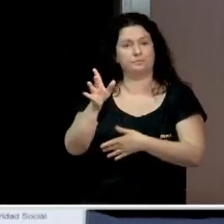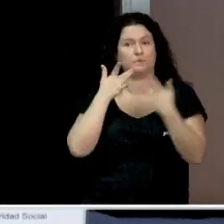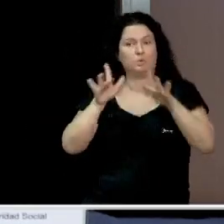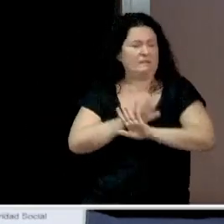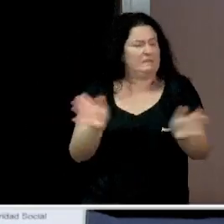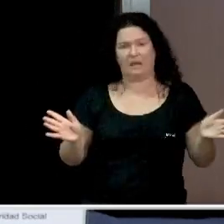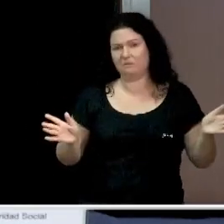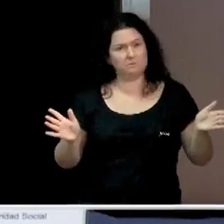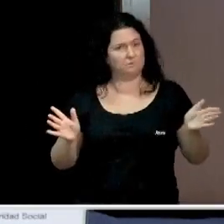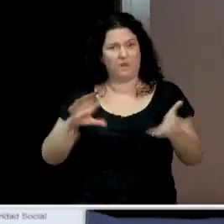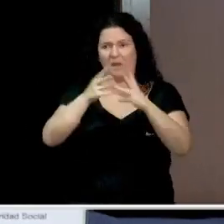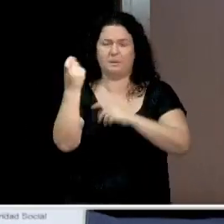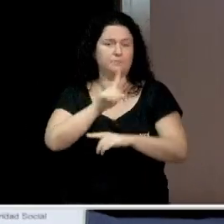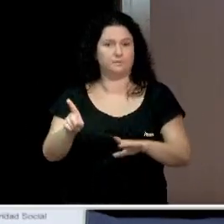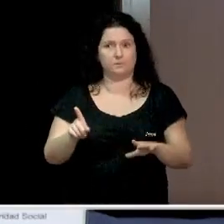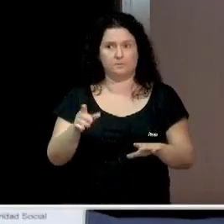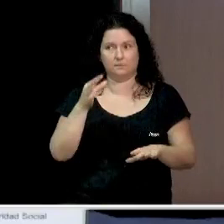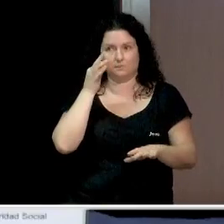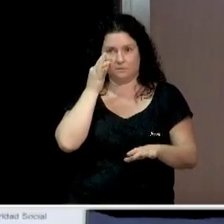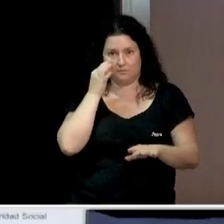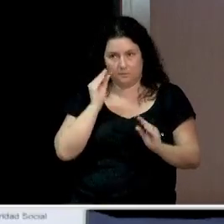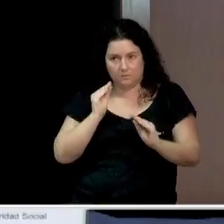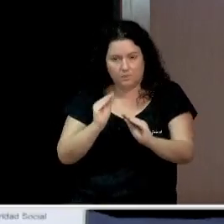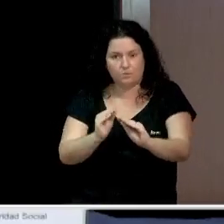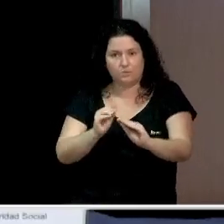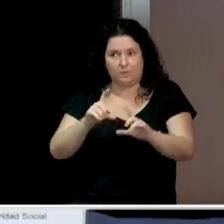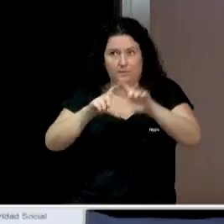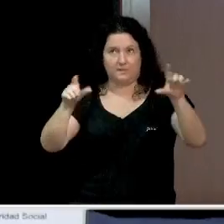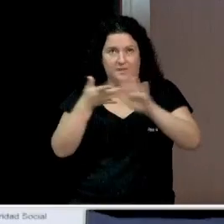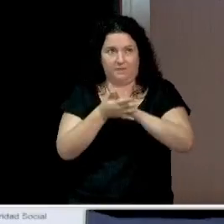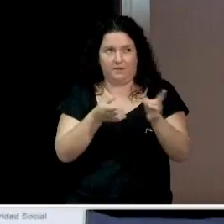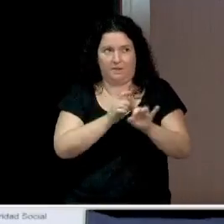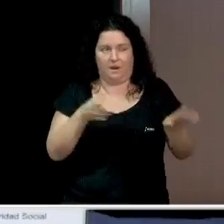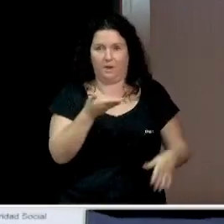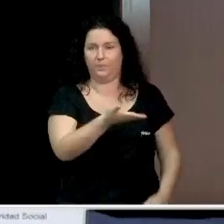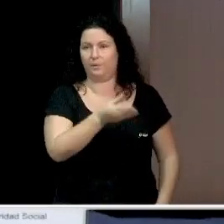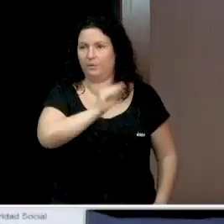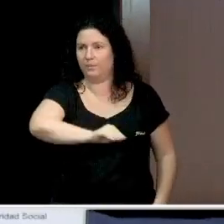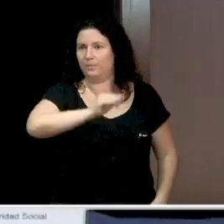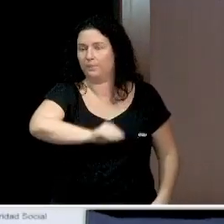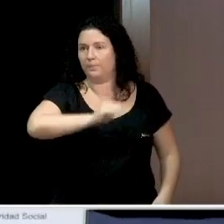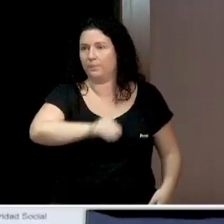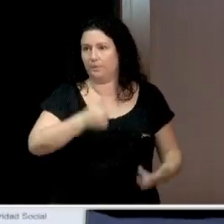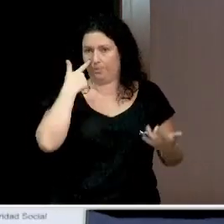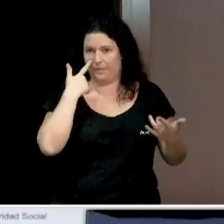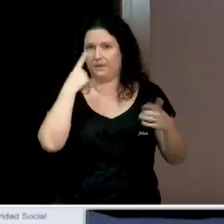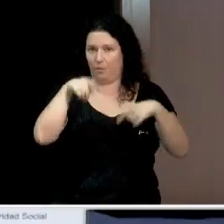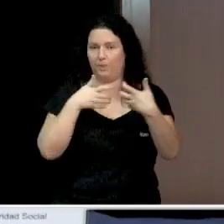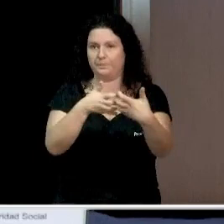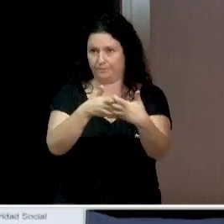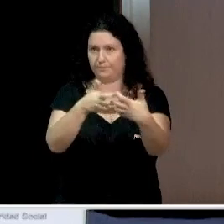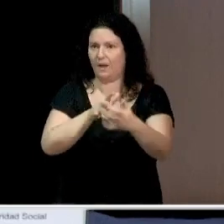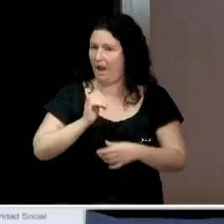Y, además, la litigiosidad de este tipo de decisiones empresariales habla por sí sola, los índices de litigiosidad al